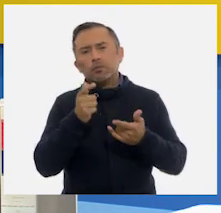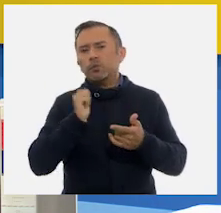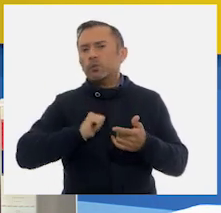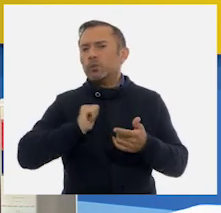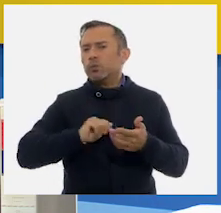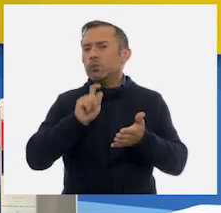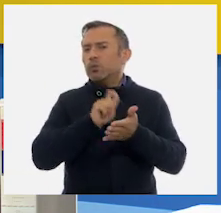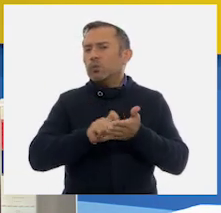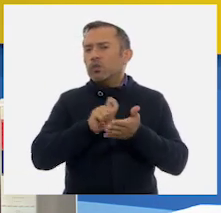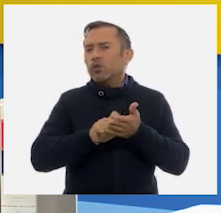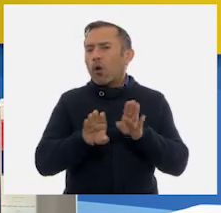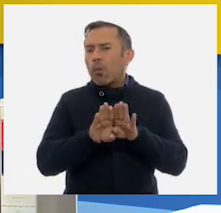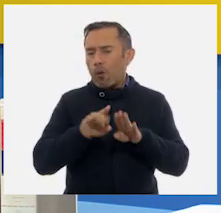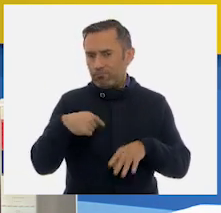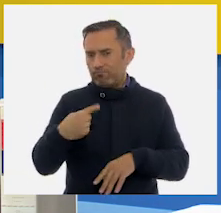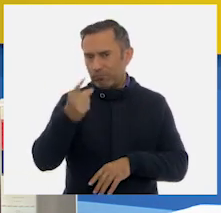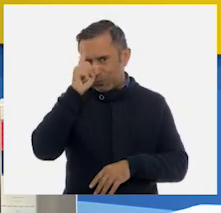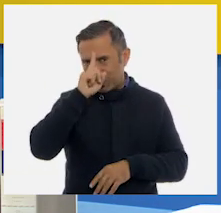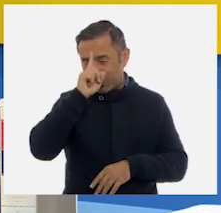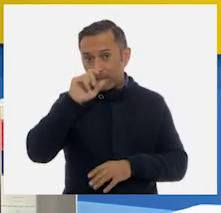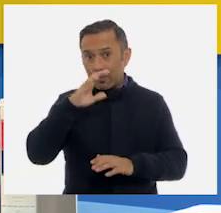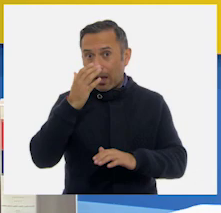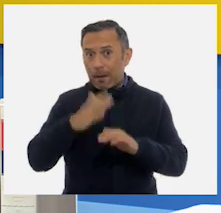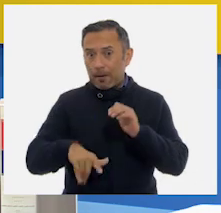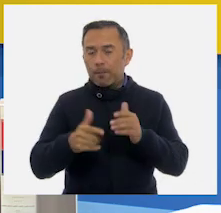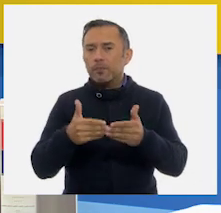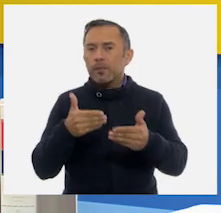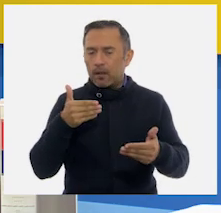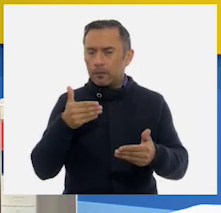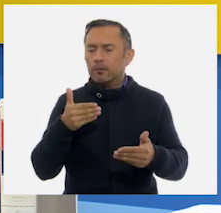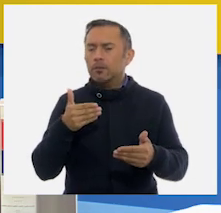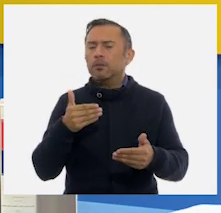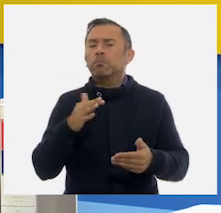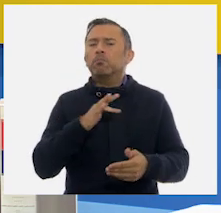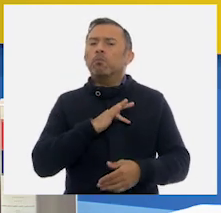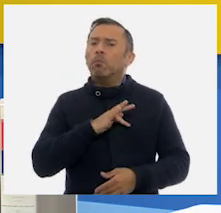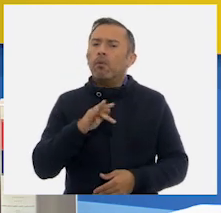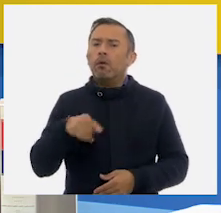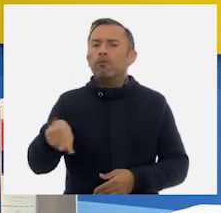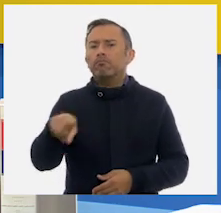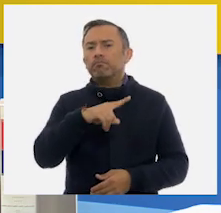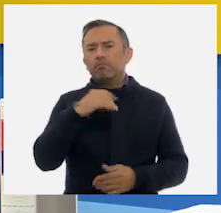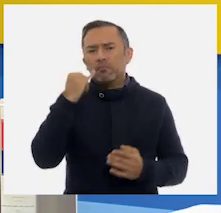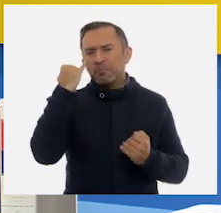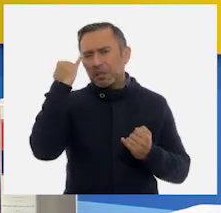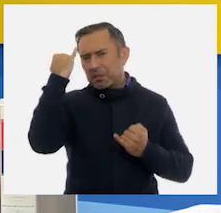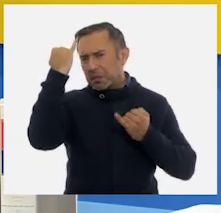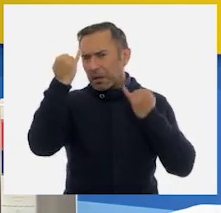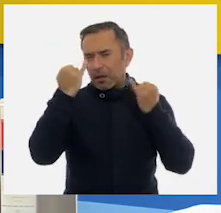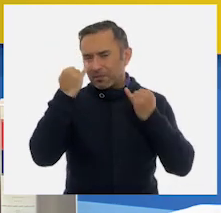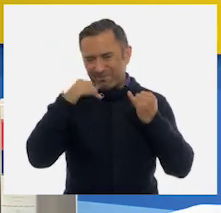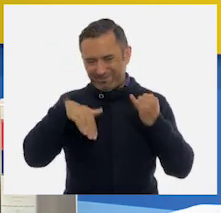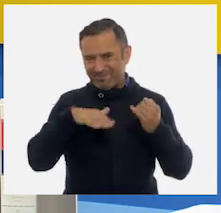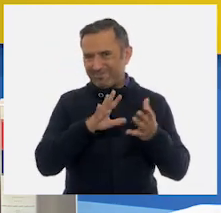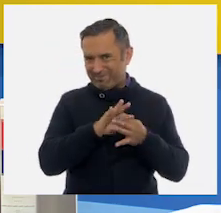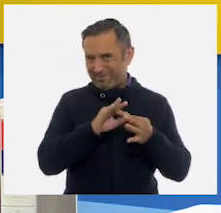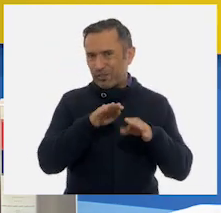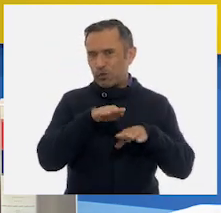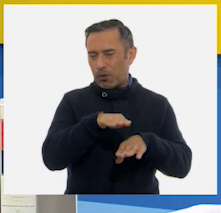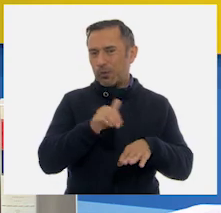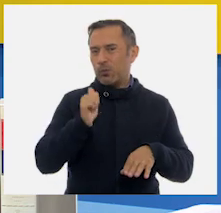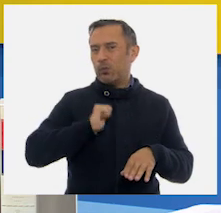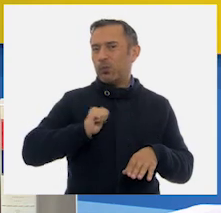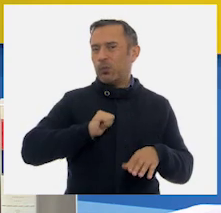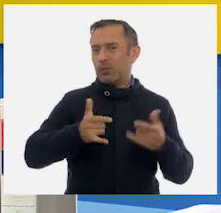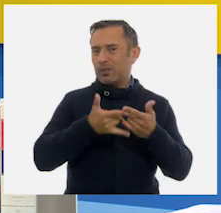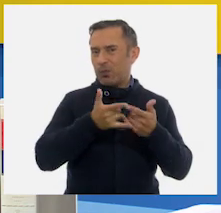la sesión y con el objetivo de que vayamos ordenando algunas de las ideas sobre las que hemos hablado en torno al relato histórico,